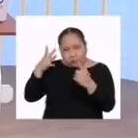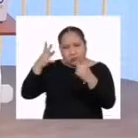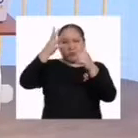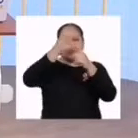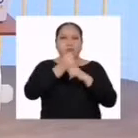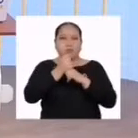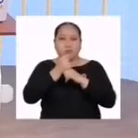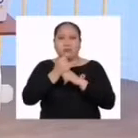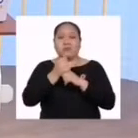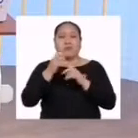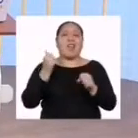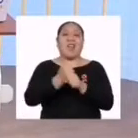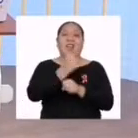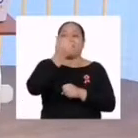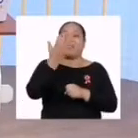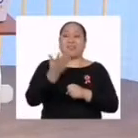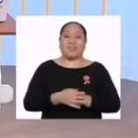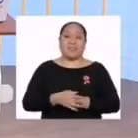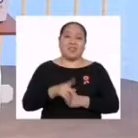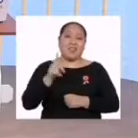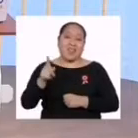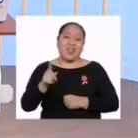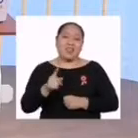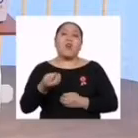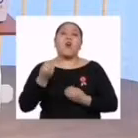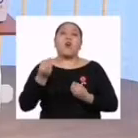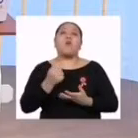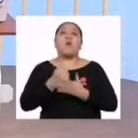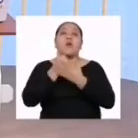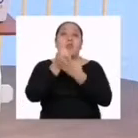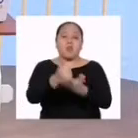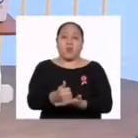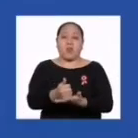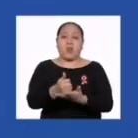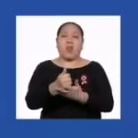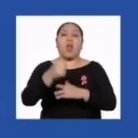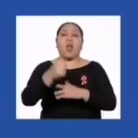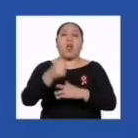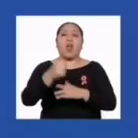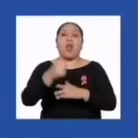grandes triunfos y como esas victorias han influido en la construcción de un Perú mejor.